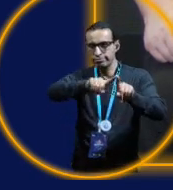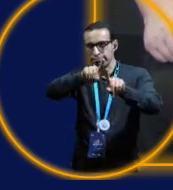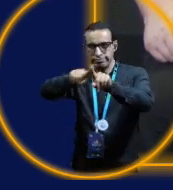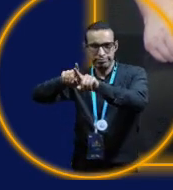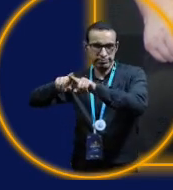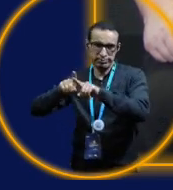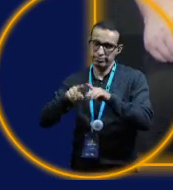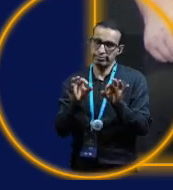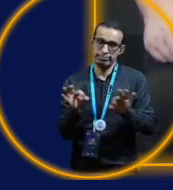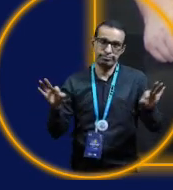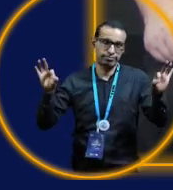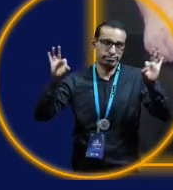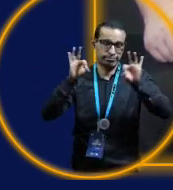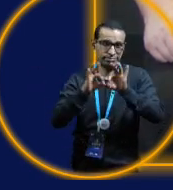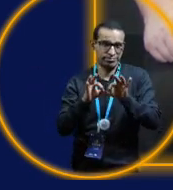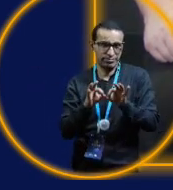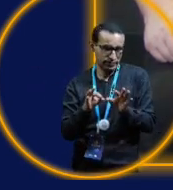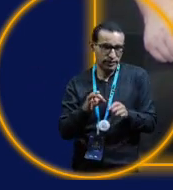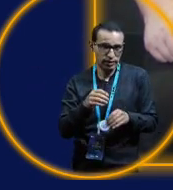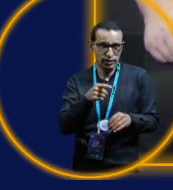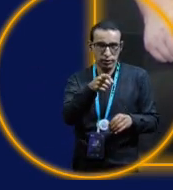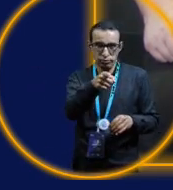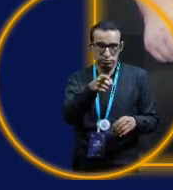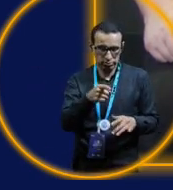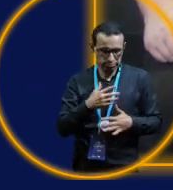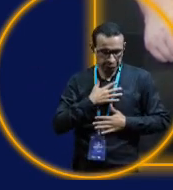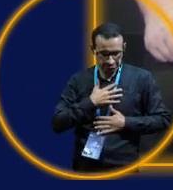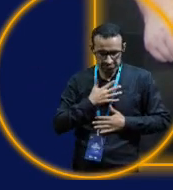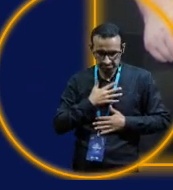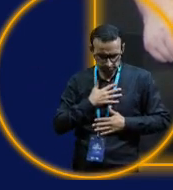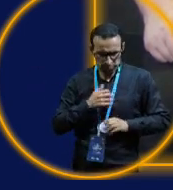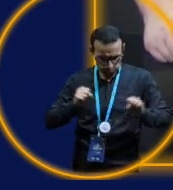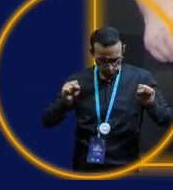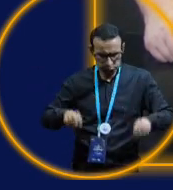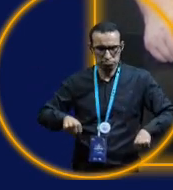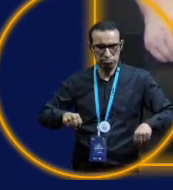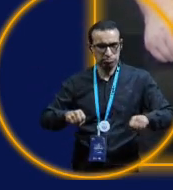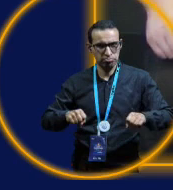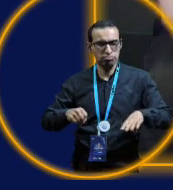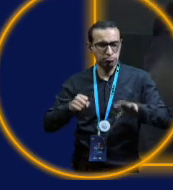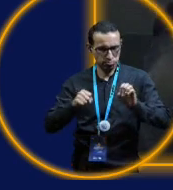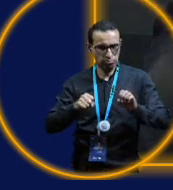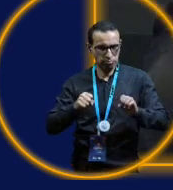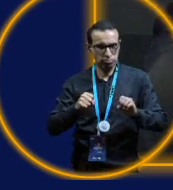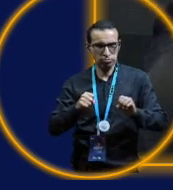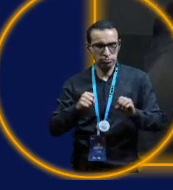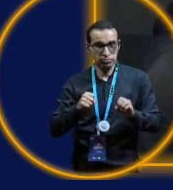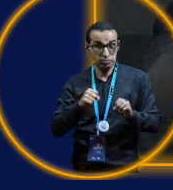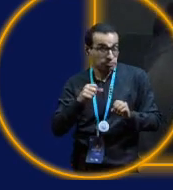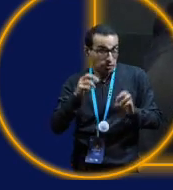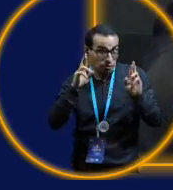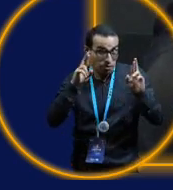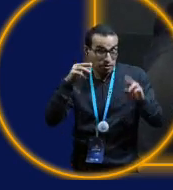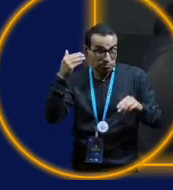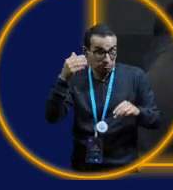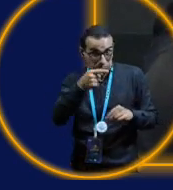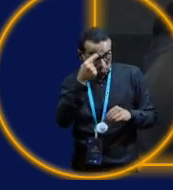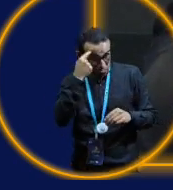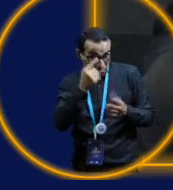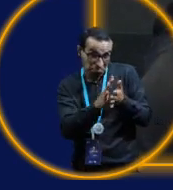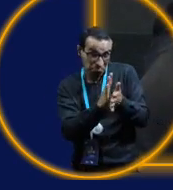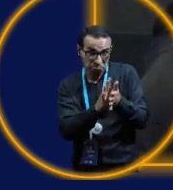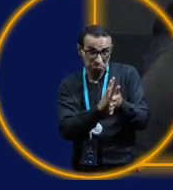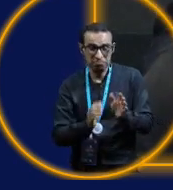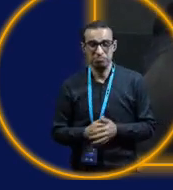es entonces Confía en ti mismo para iniciar y me encantaría escuchar lo que